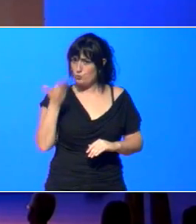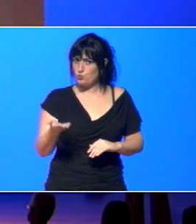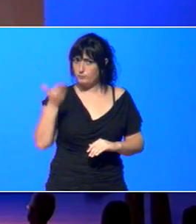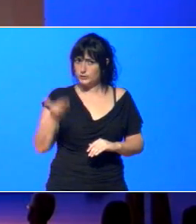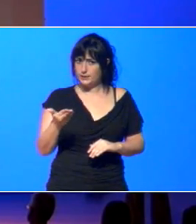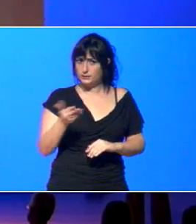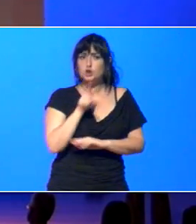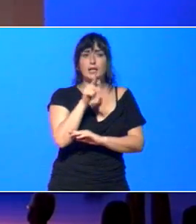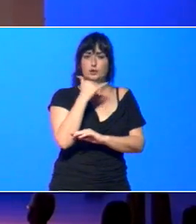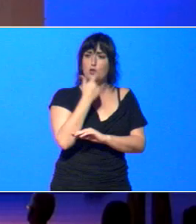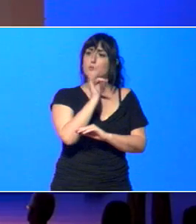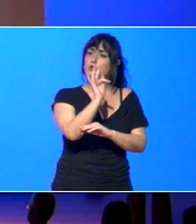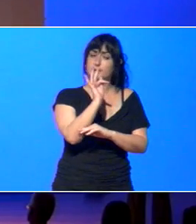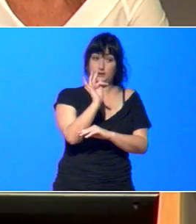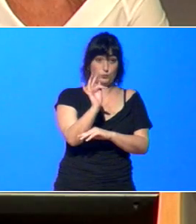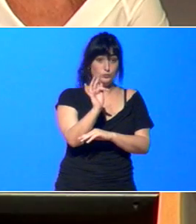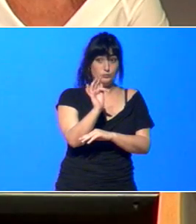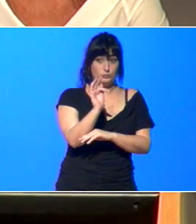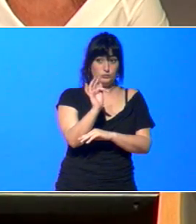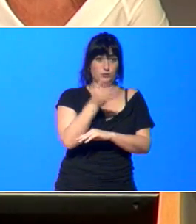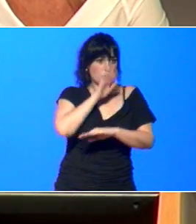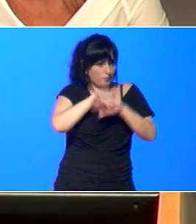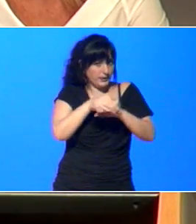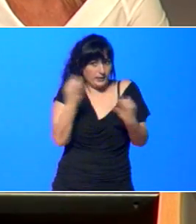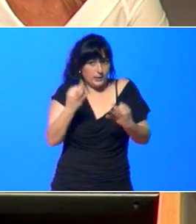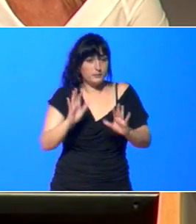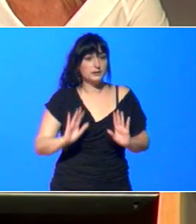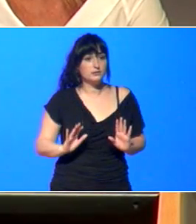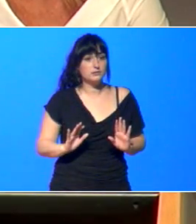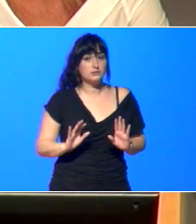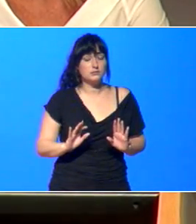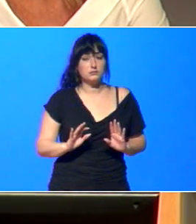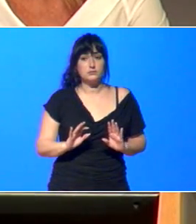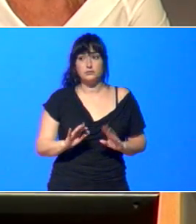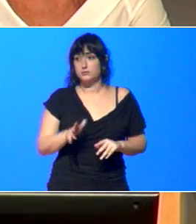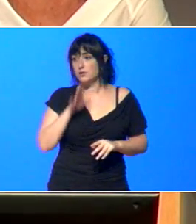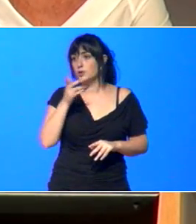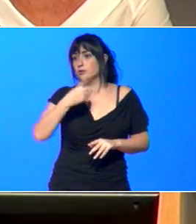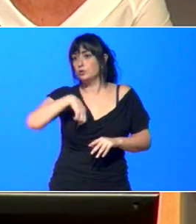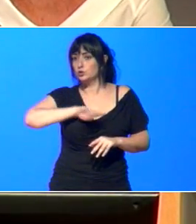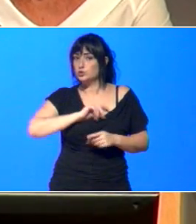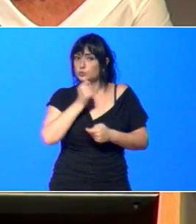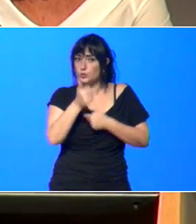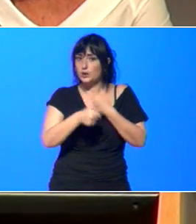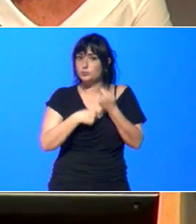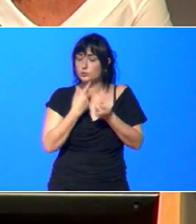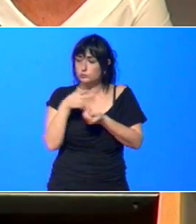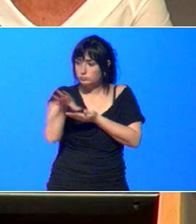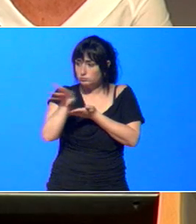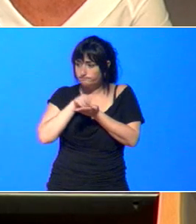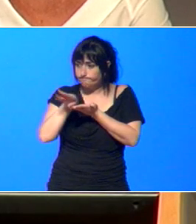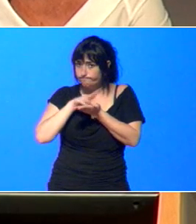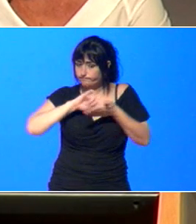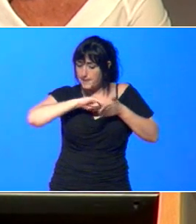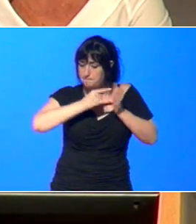que implica obligación, que implica que hay que cumplirlo, porque está en un tratado internacional, porque lo estamos recogiendo en nuestros